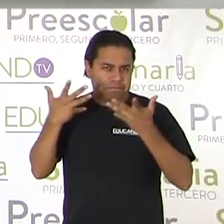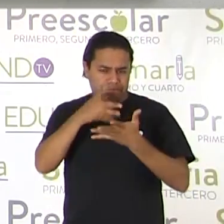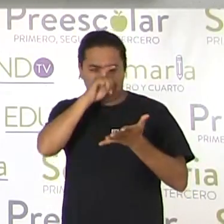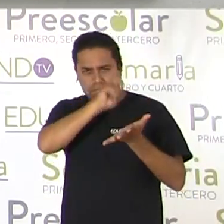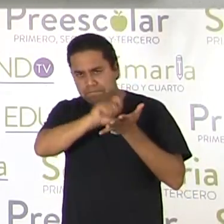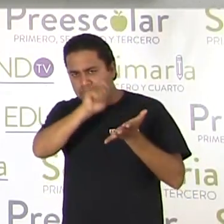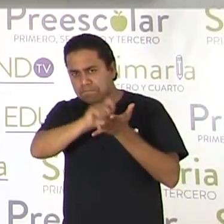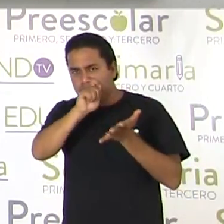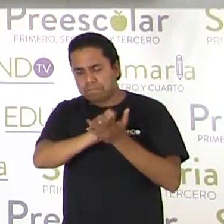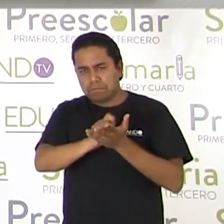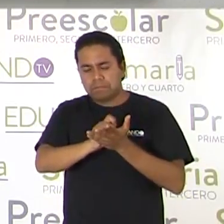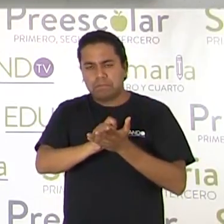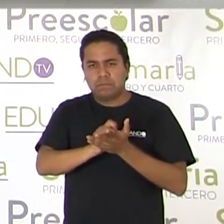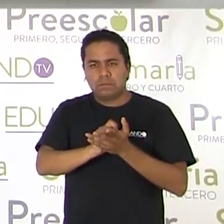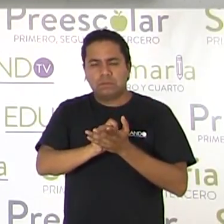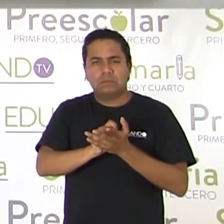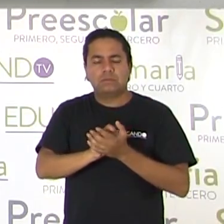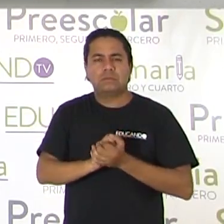una